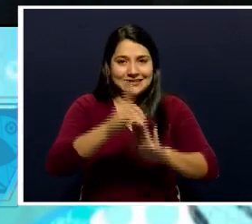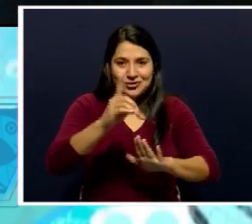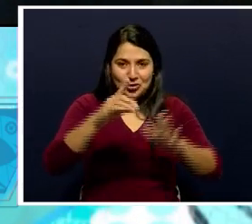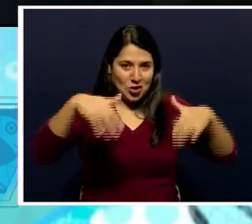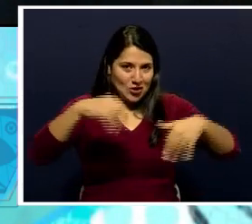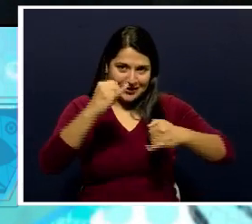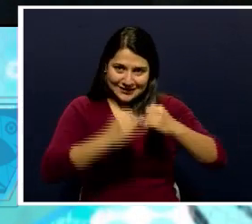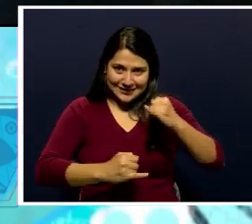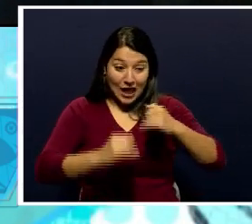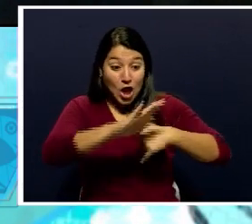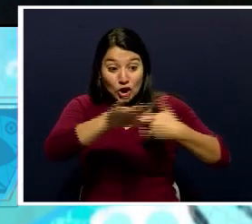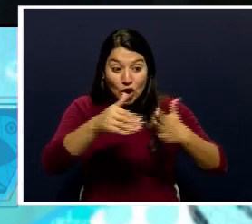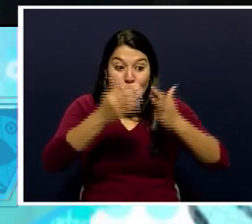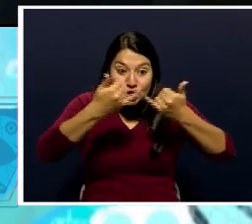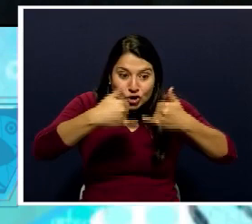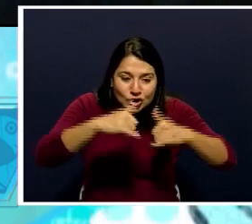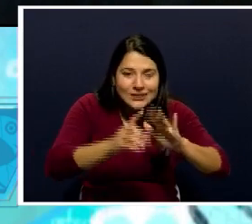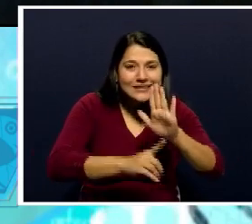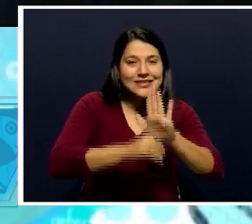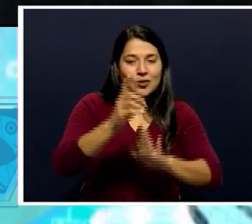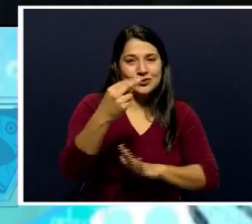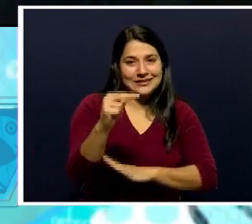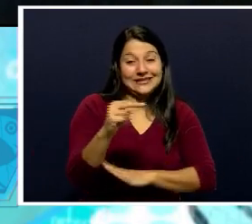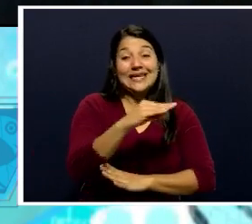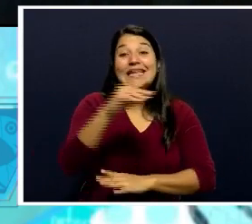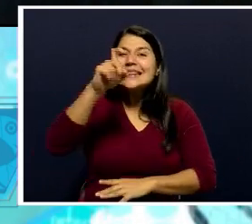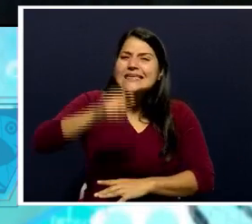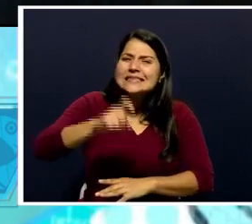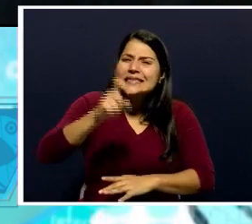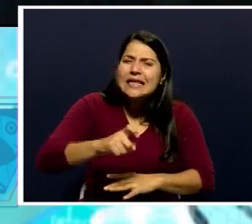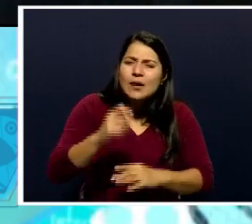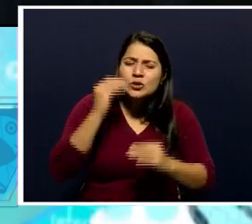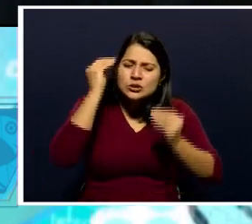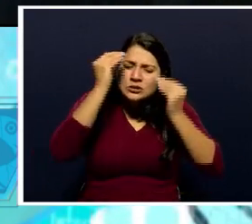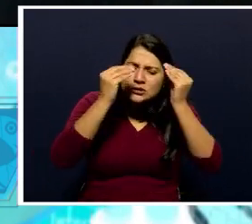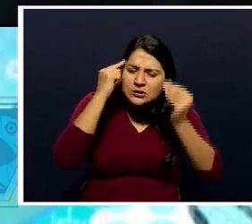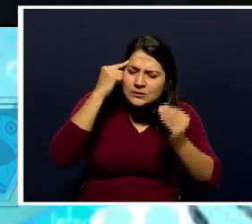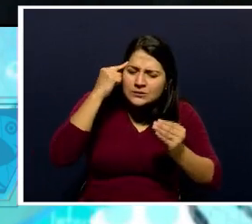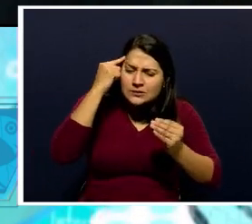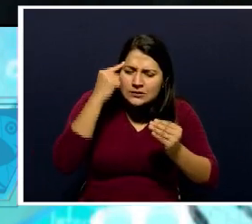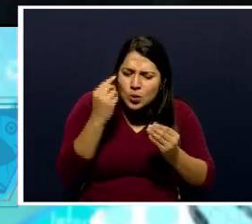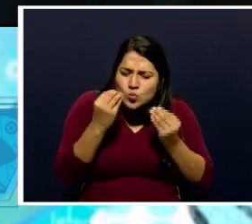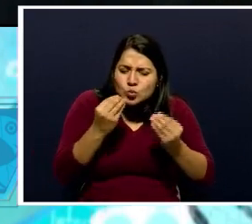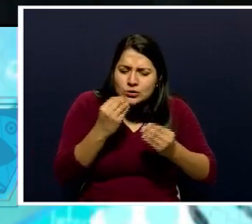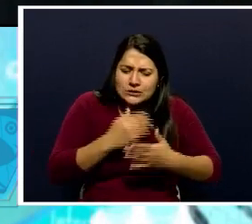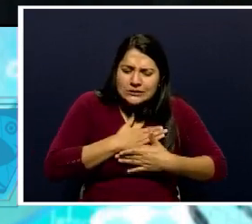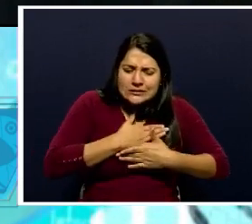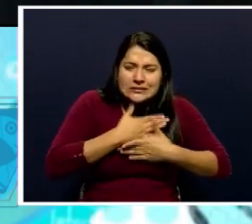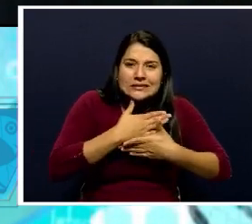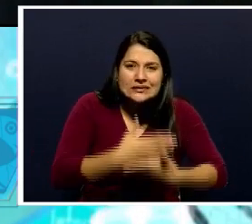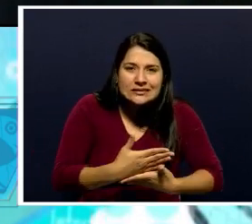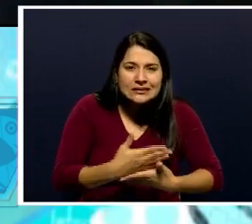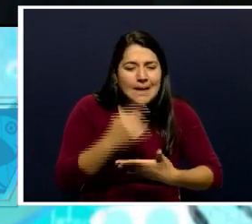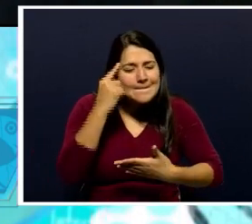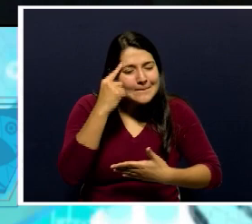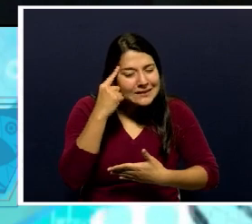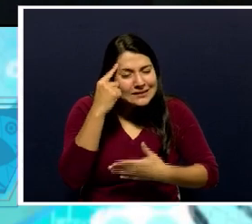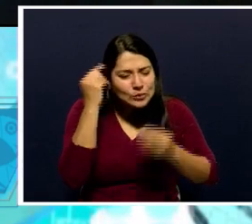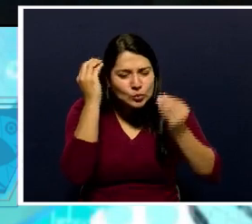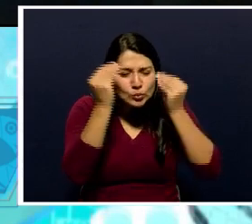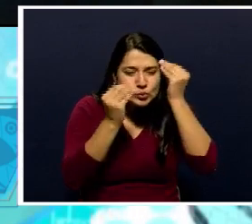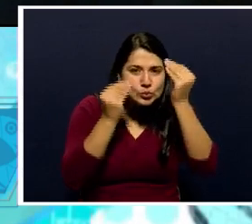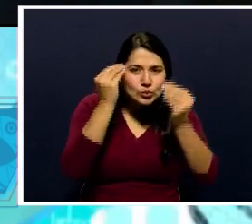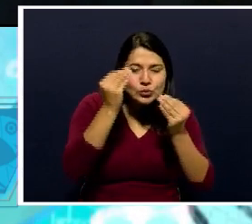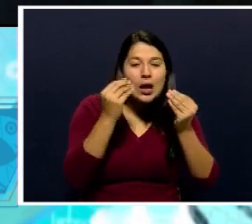todos desarrollándola y vamos a necesitar poner mucho pensamiento, mucha energía cinética de